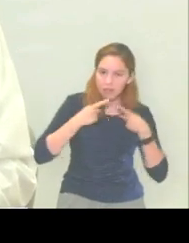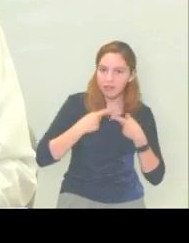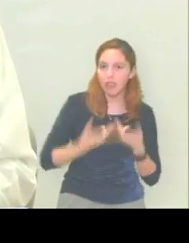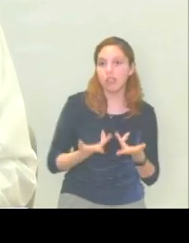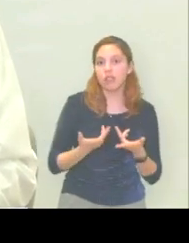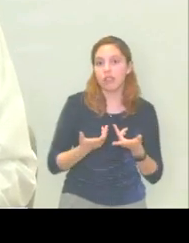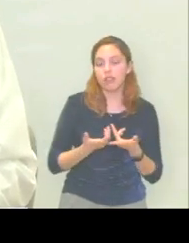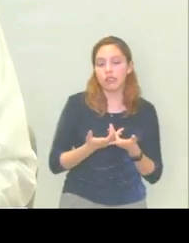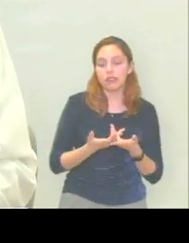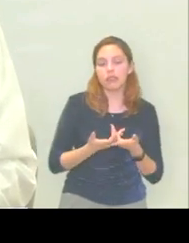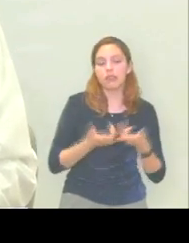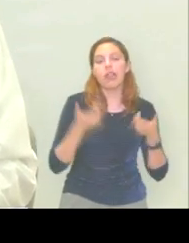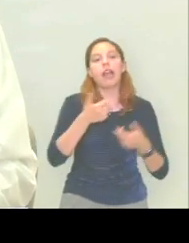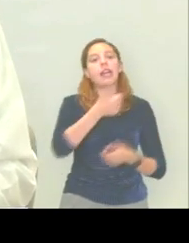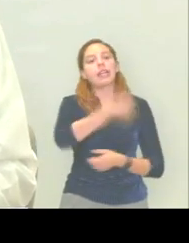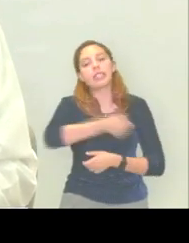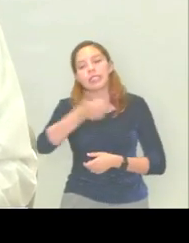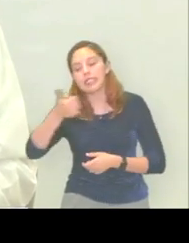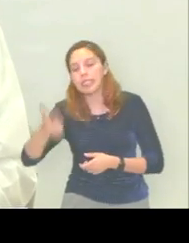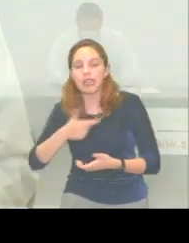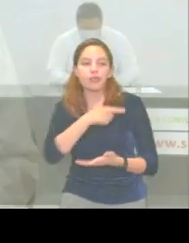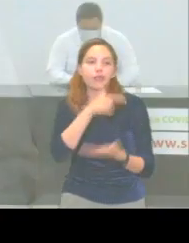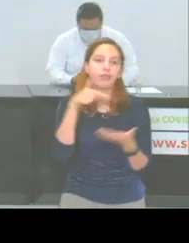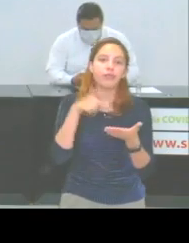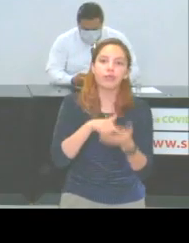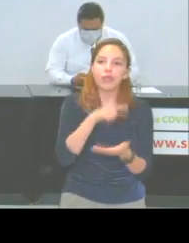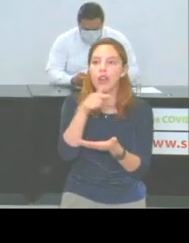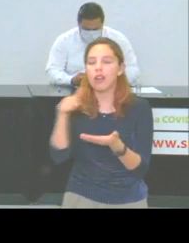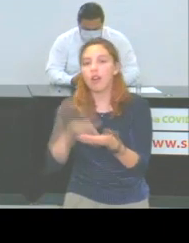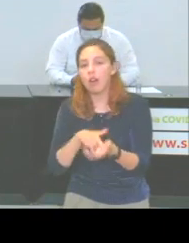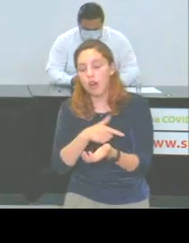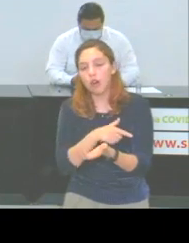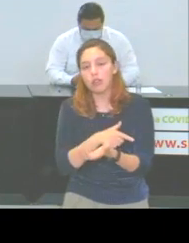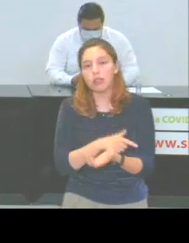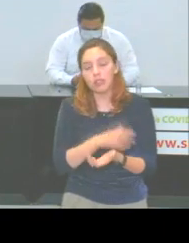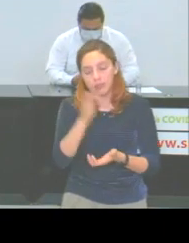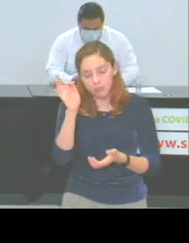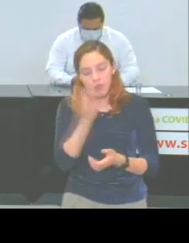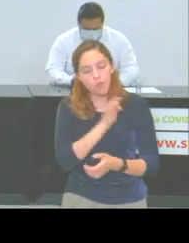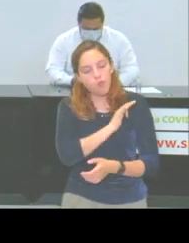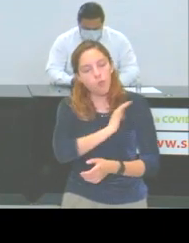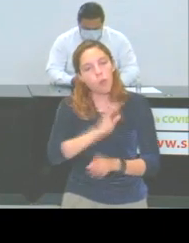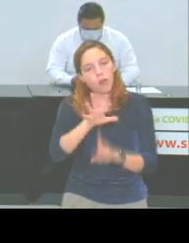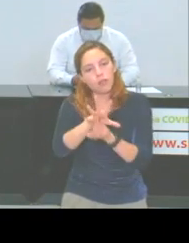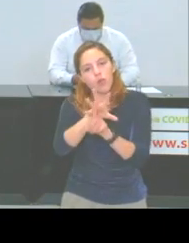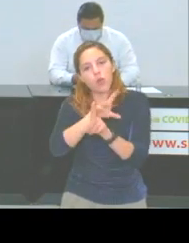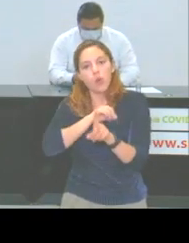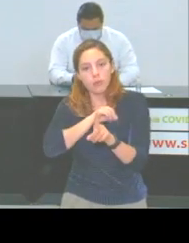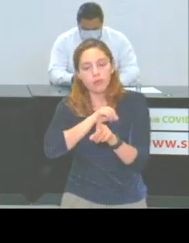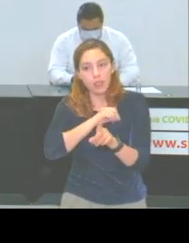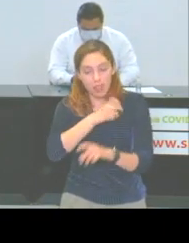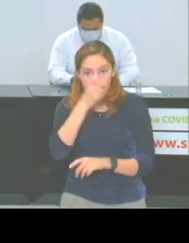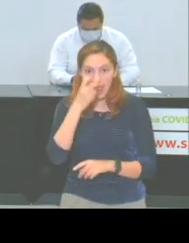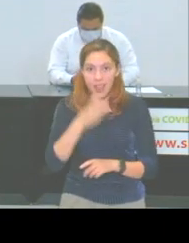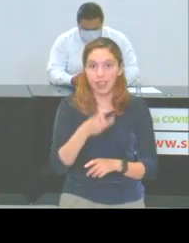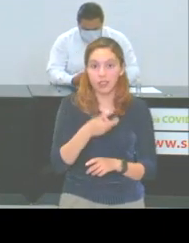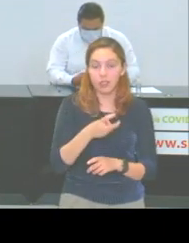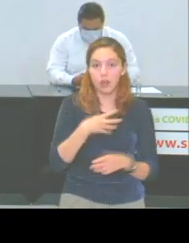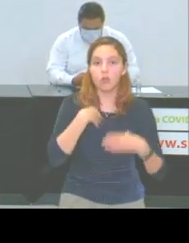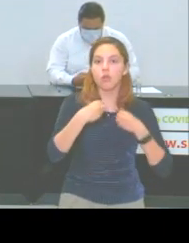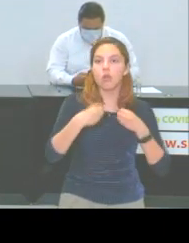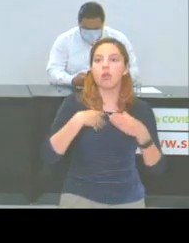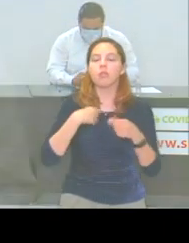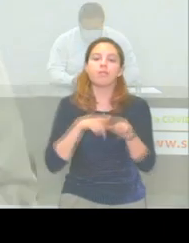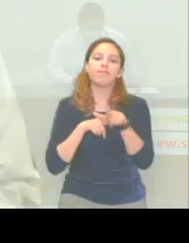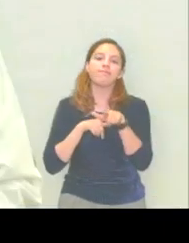muchas personas en cada zona metropolitana, en cada lugar, tienen la posibilidad de enfermarse, y esto permite que las cadenas de